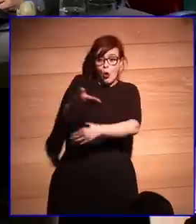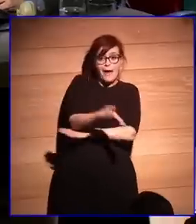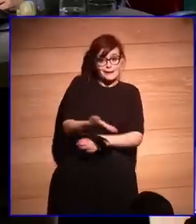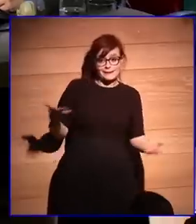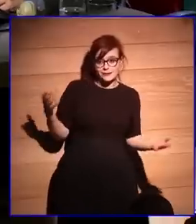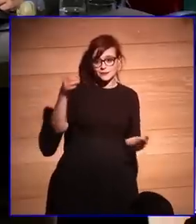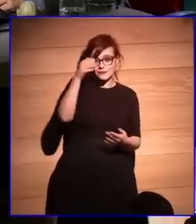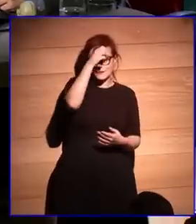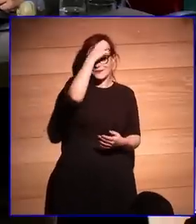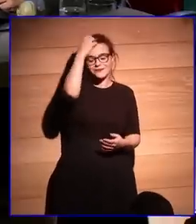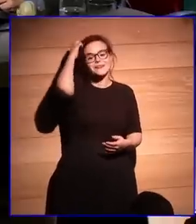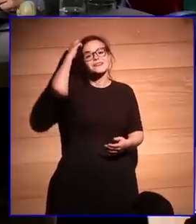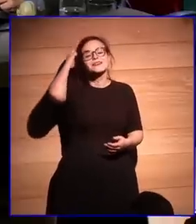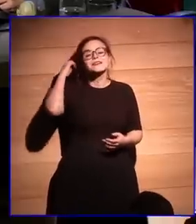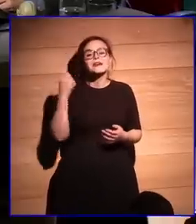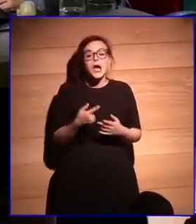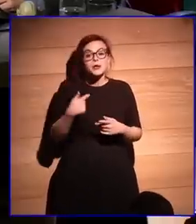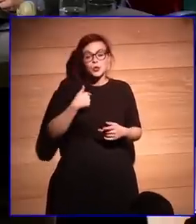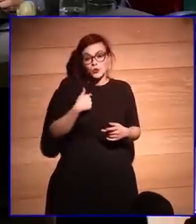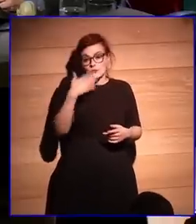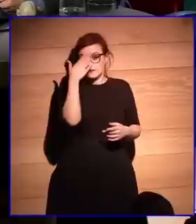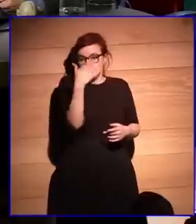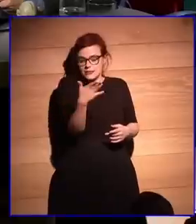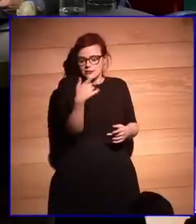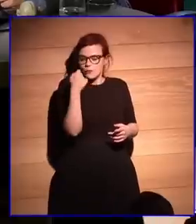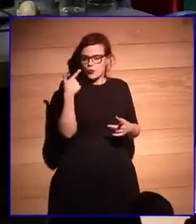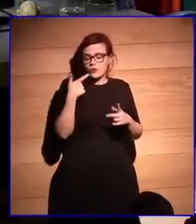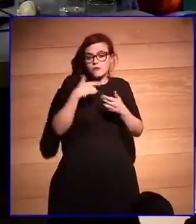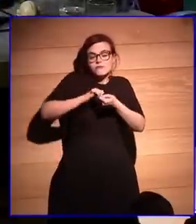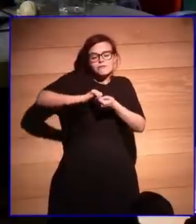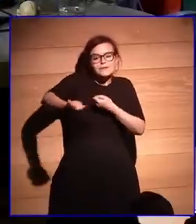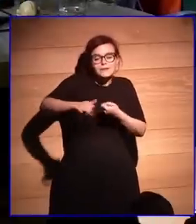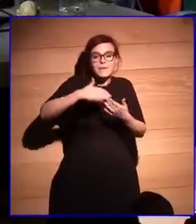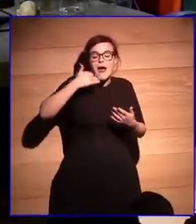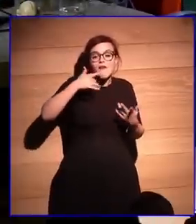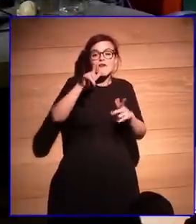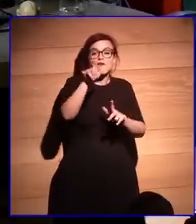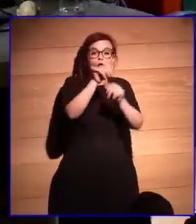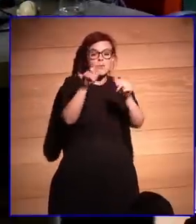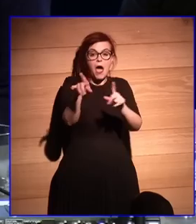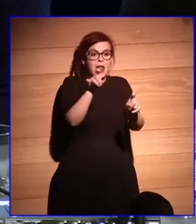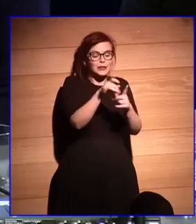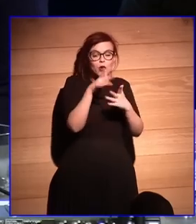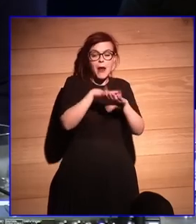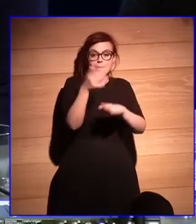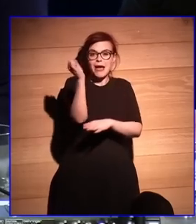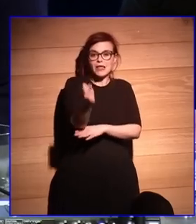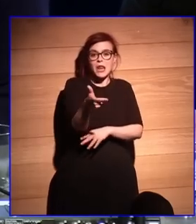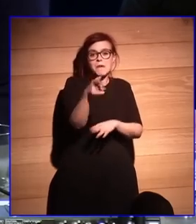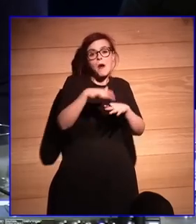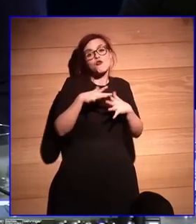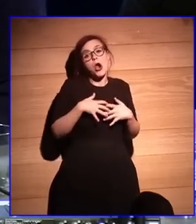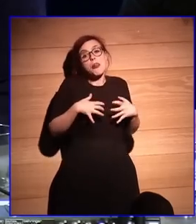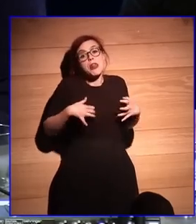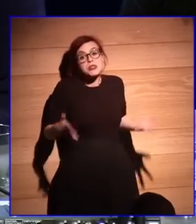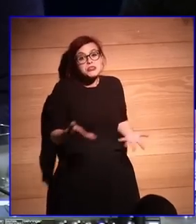por contestarle. Yo no tengo tal inquina... Y menos a una, de una manera aleatoria, no va a matar a nadie. A un corderito a lo